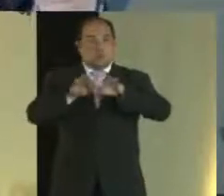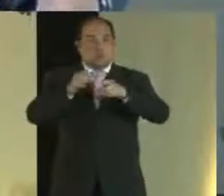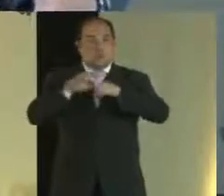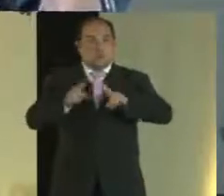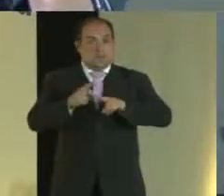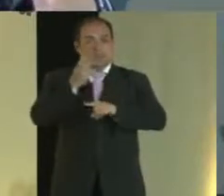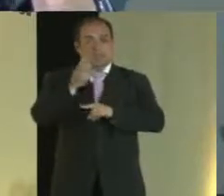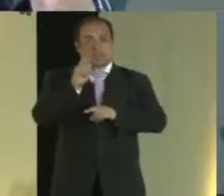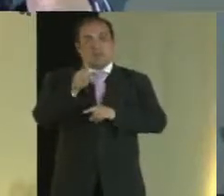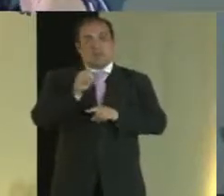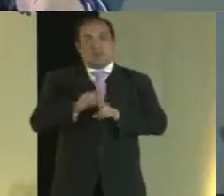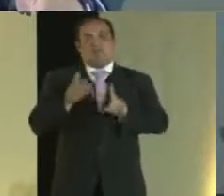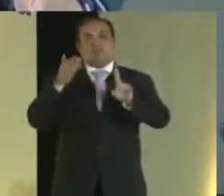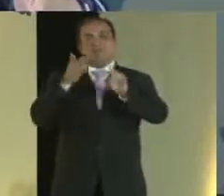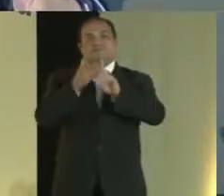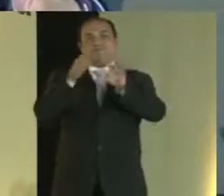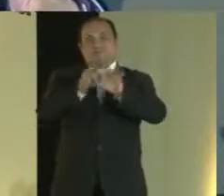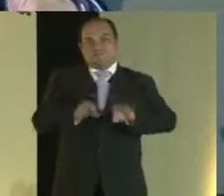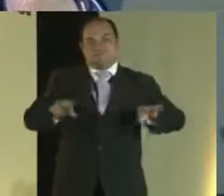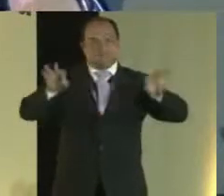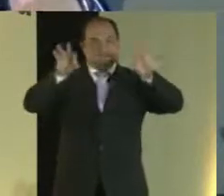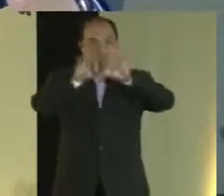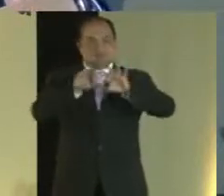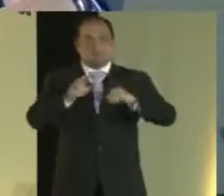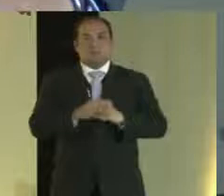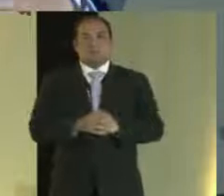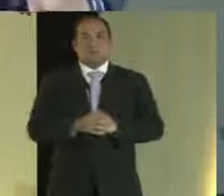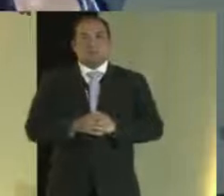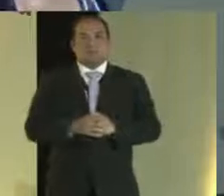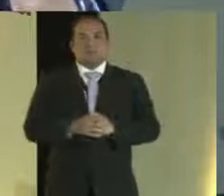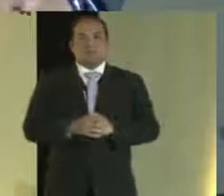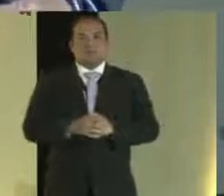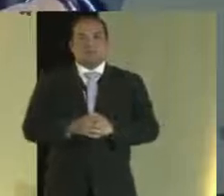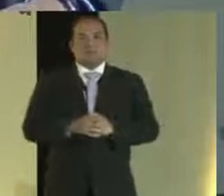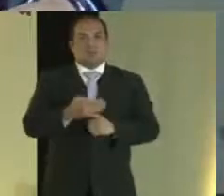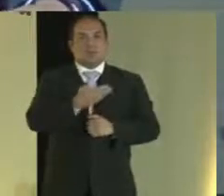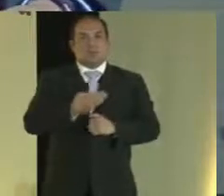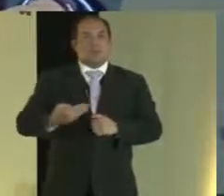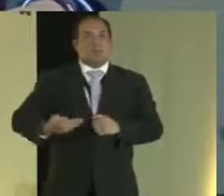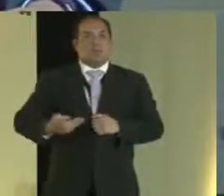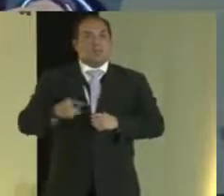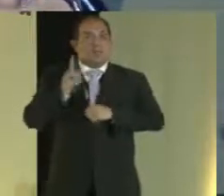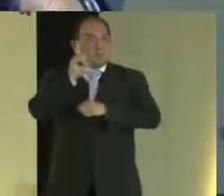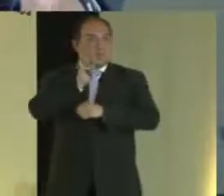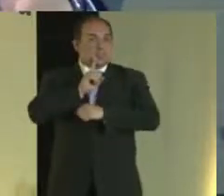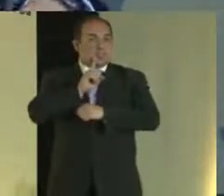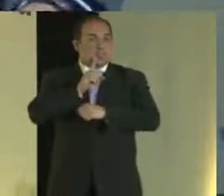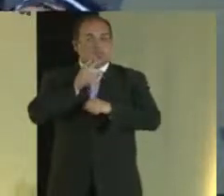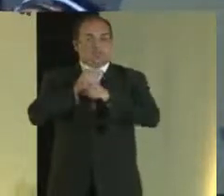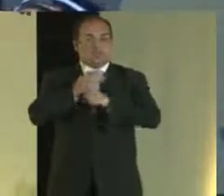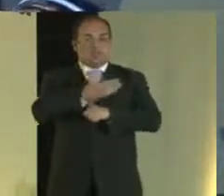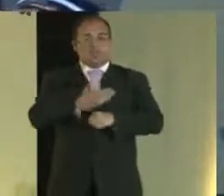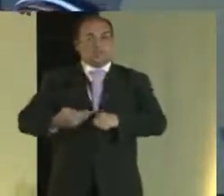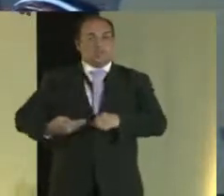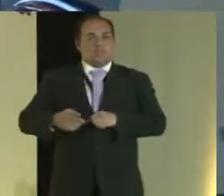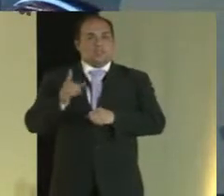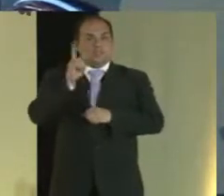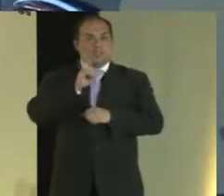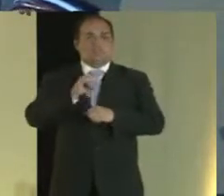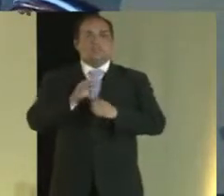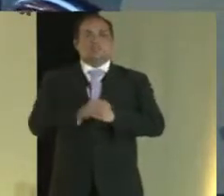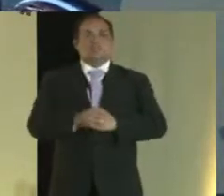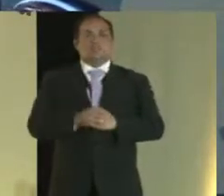va a ser también un reto muy importante. La presidenta, la vicepresidenta, ya le estoy